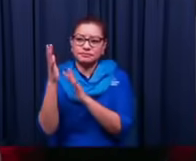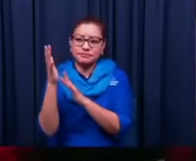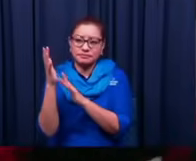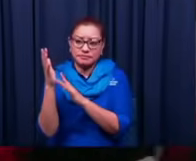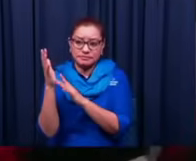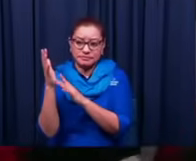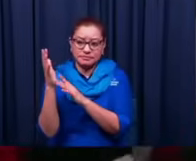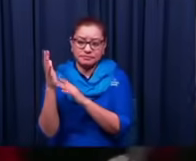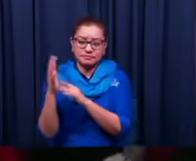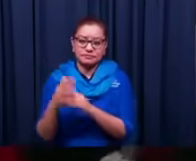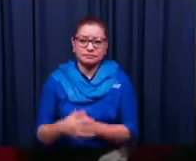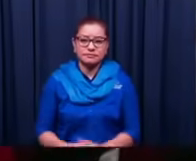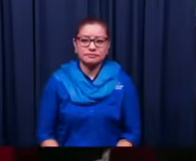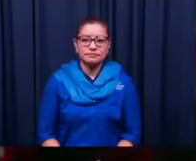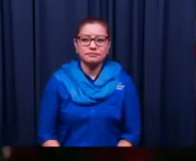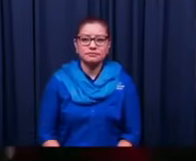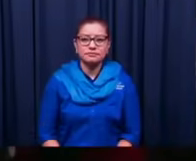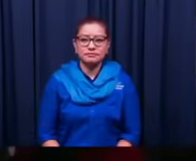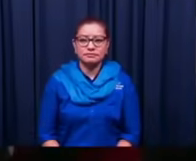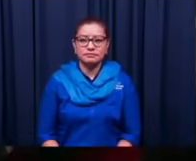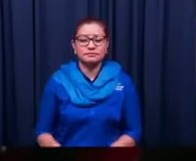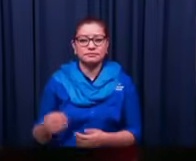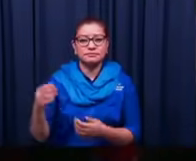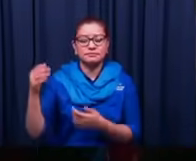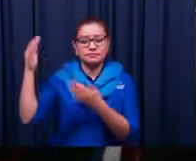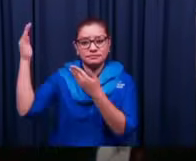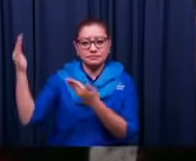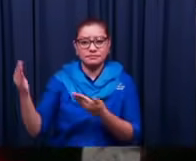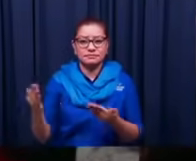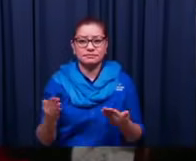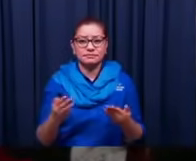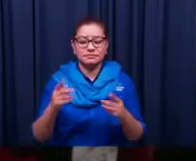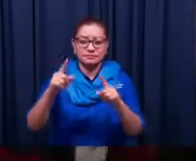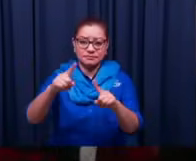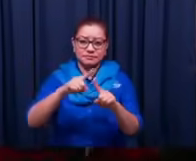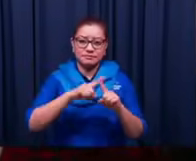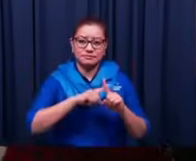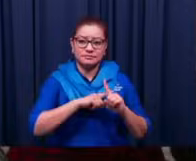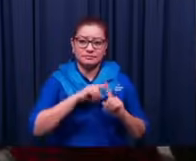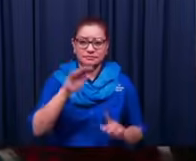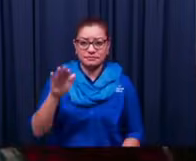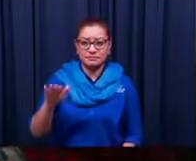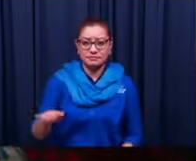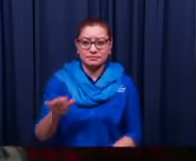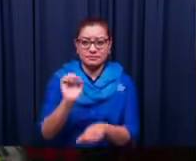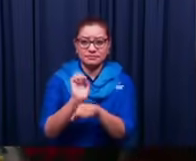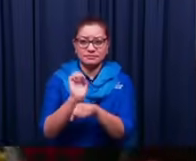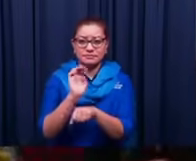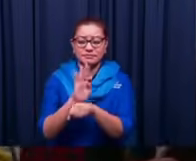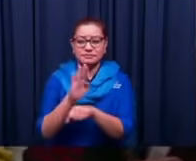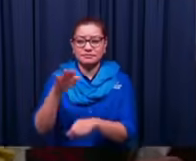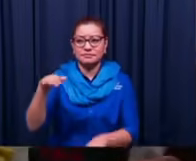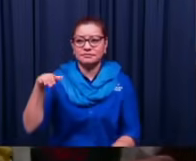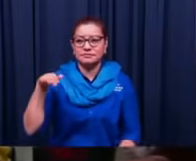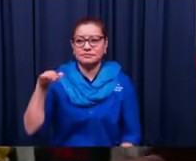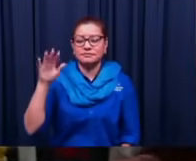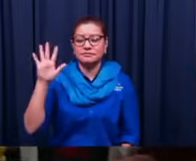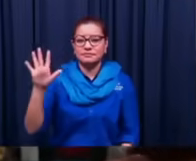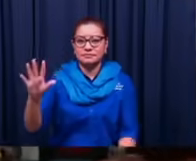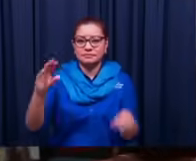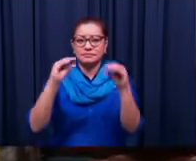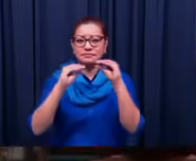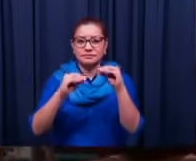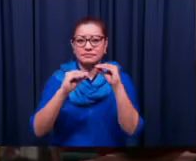hermanas, una pareja, gloria a Dios. ¿Habrá alguien más esta noche? Que el Señor nos siga enseñando para poder